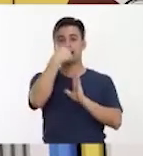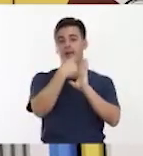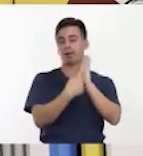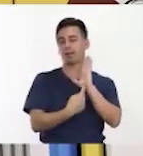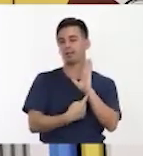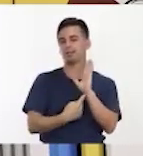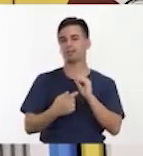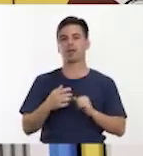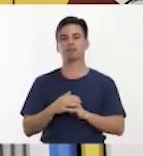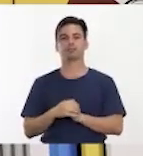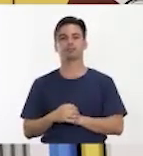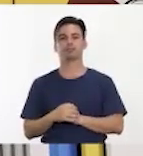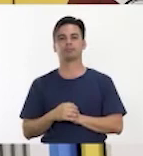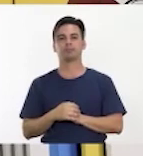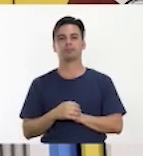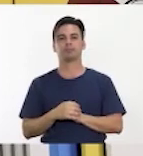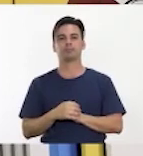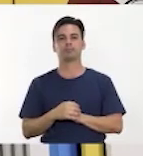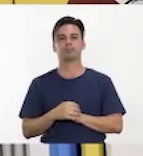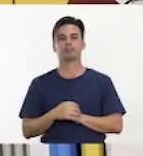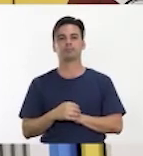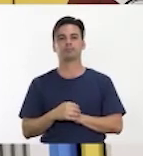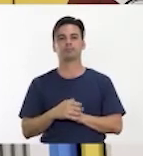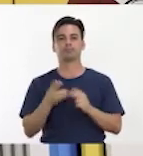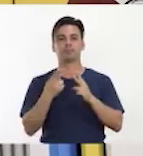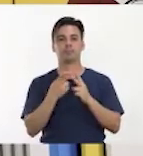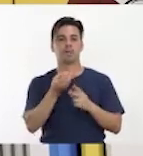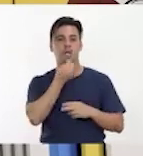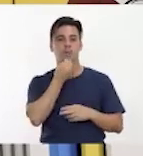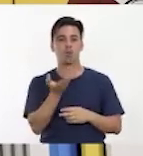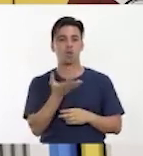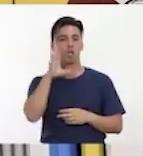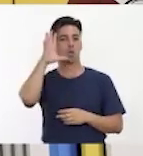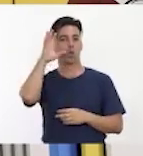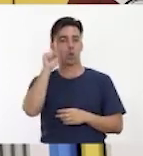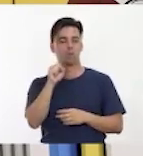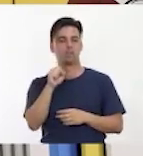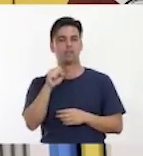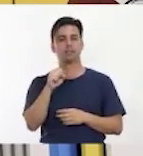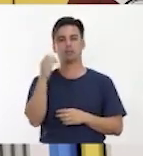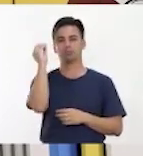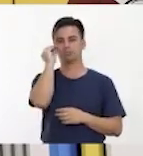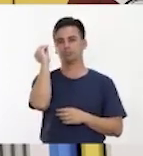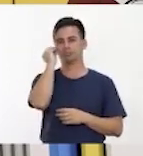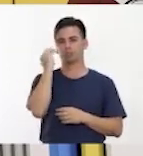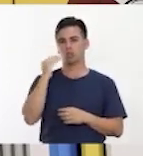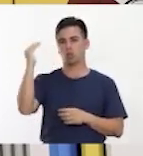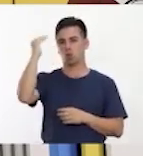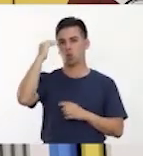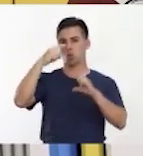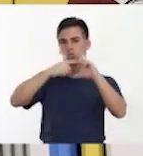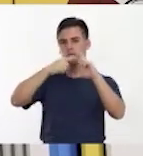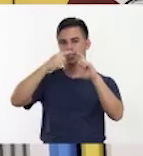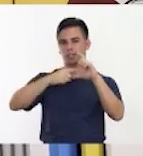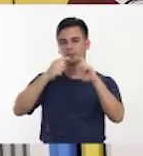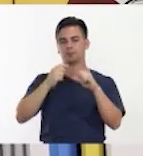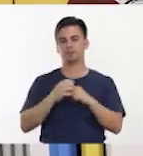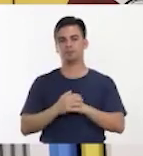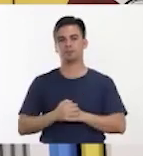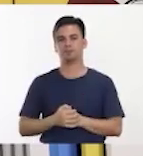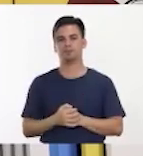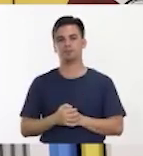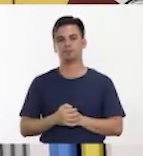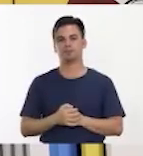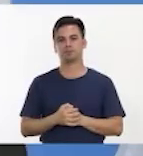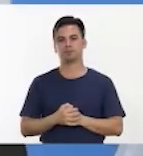y caracterizar en otros para poder comprender y asimilar mejor estos contenidos.